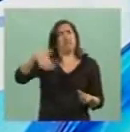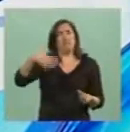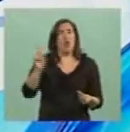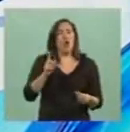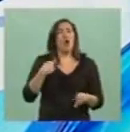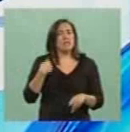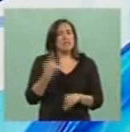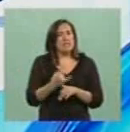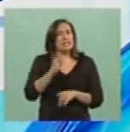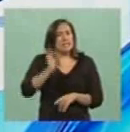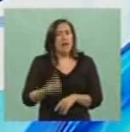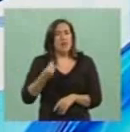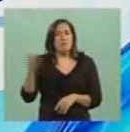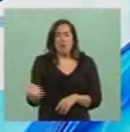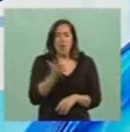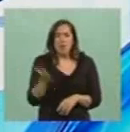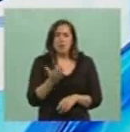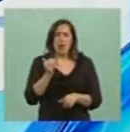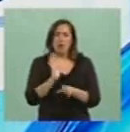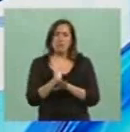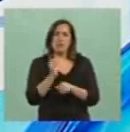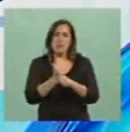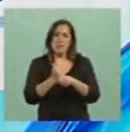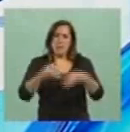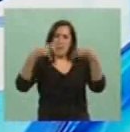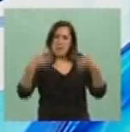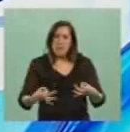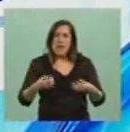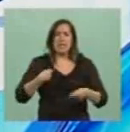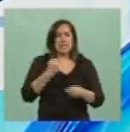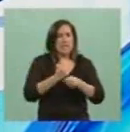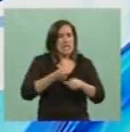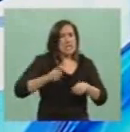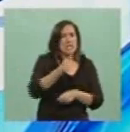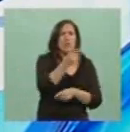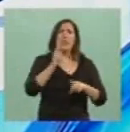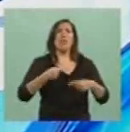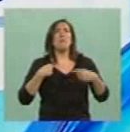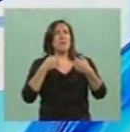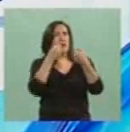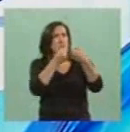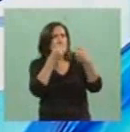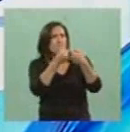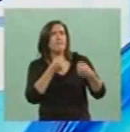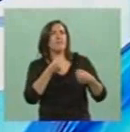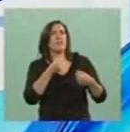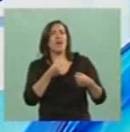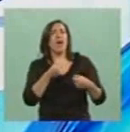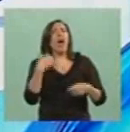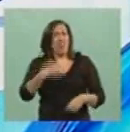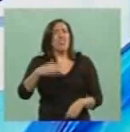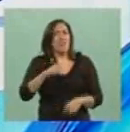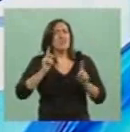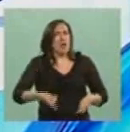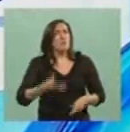el valor agregado, la administración, la gestión permanente, el pelear también, porque muchas veces hay que